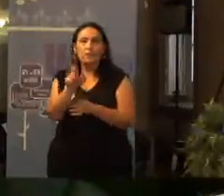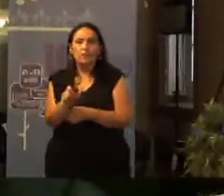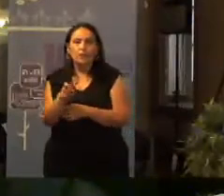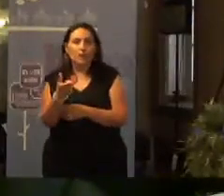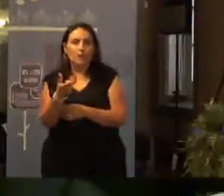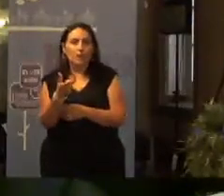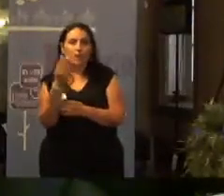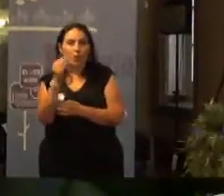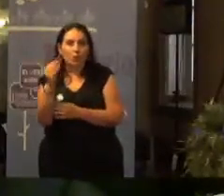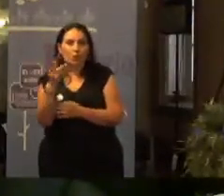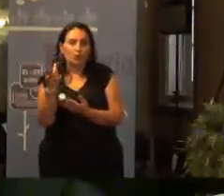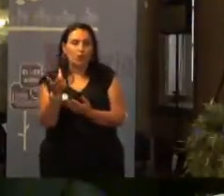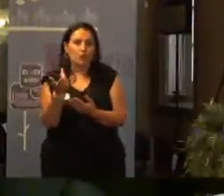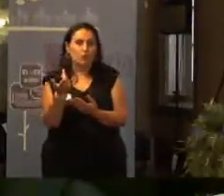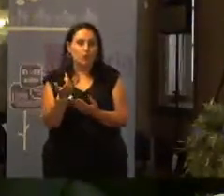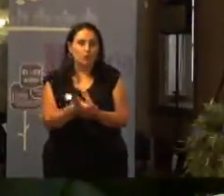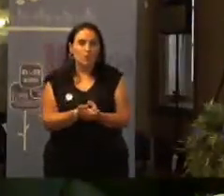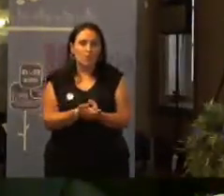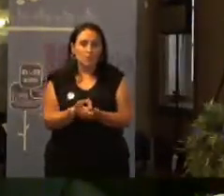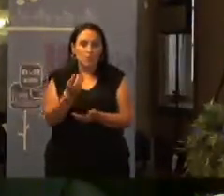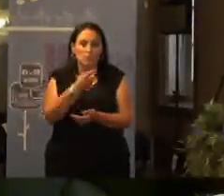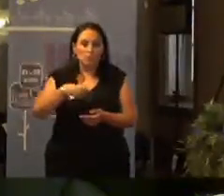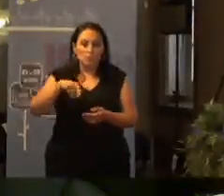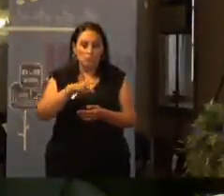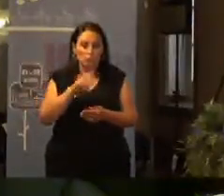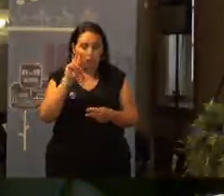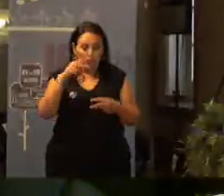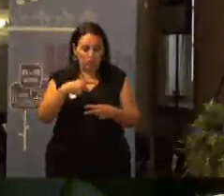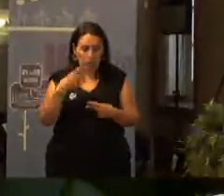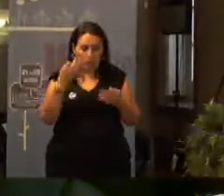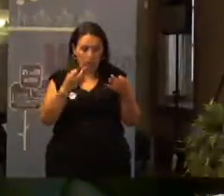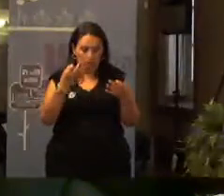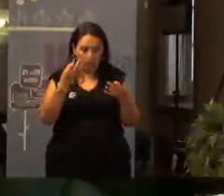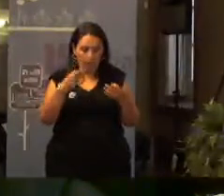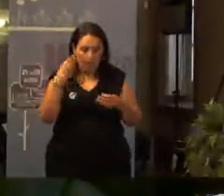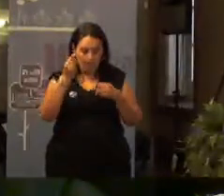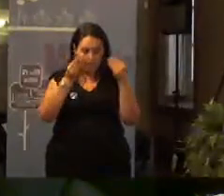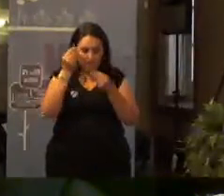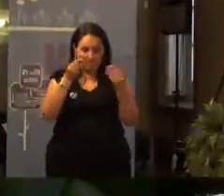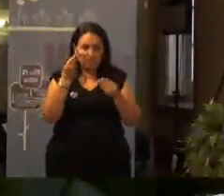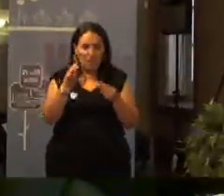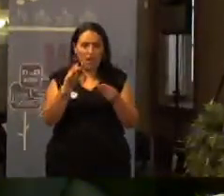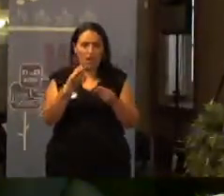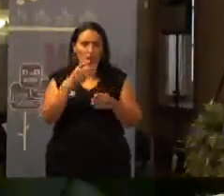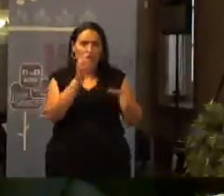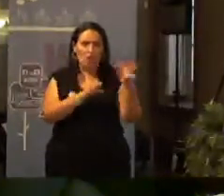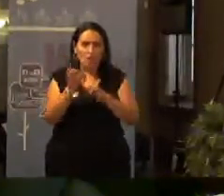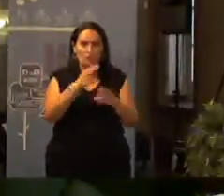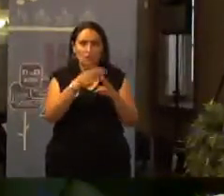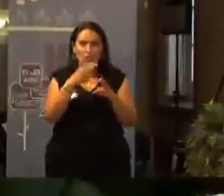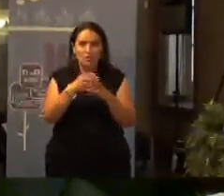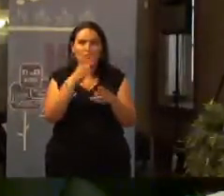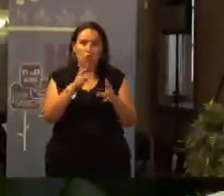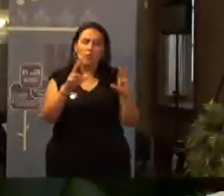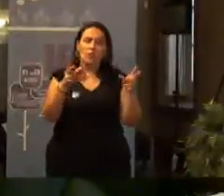algo deberían facer a repaso de conciencia ás organizacións políticas que son unha cousa distinta da cidadanía que